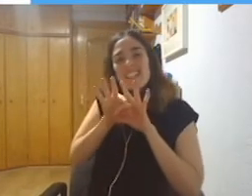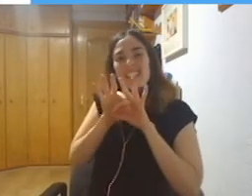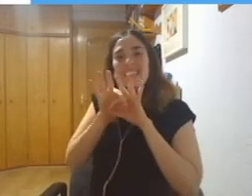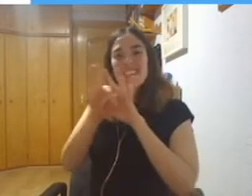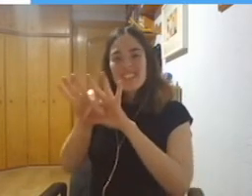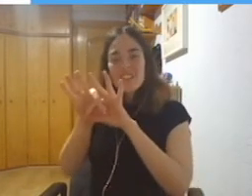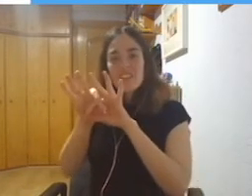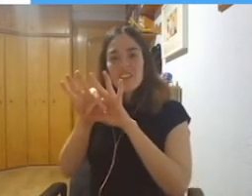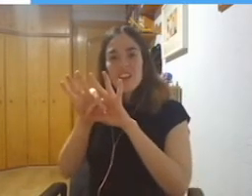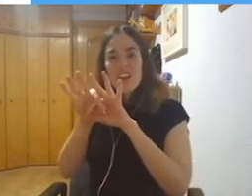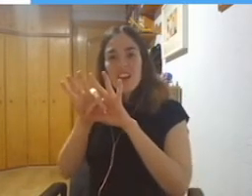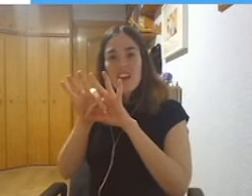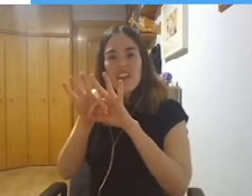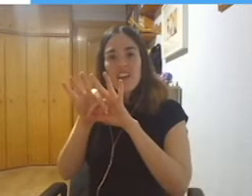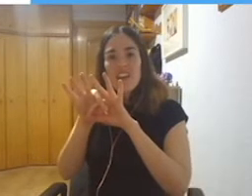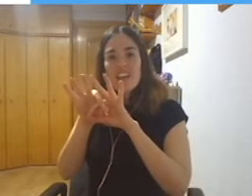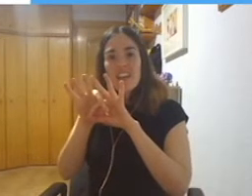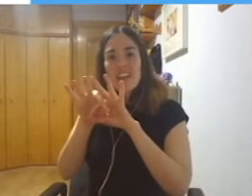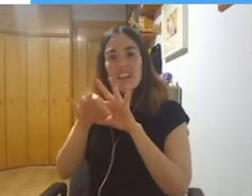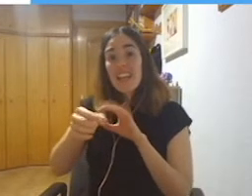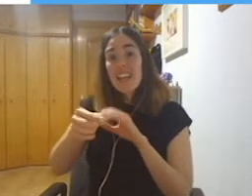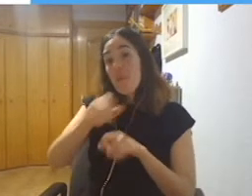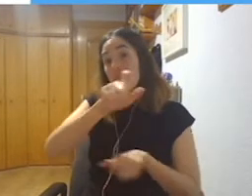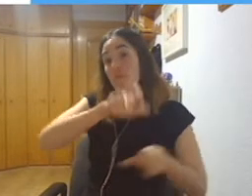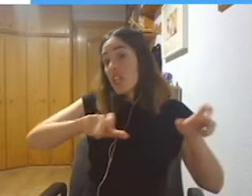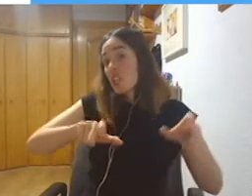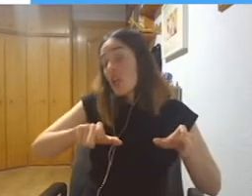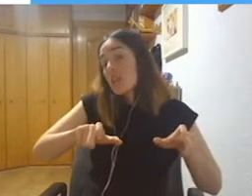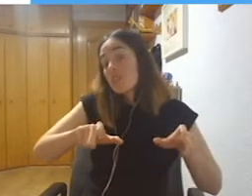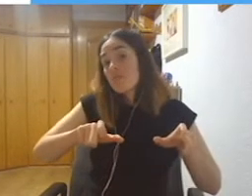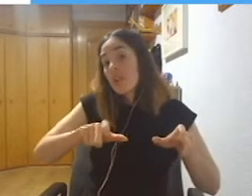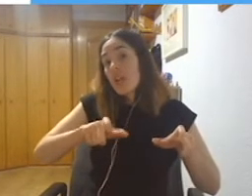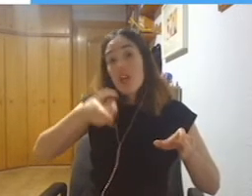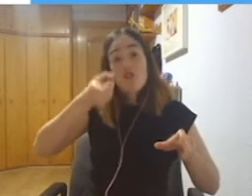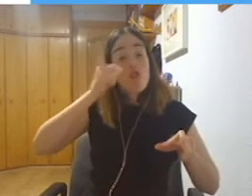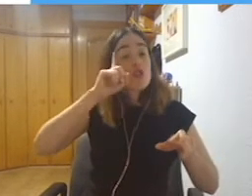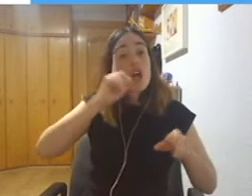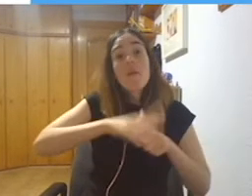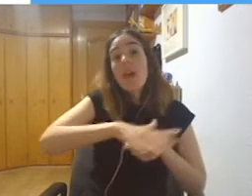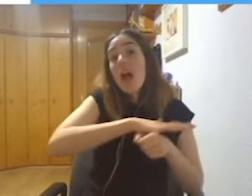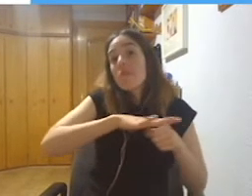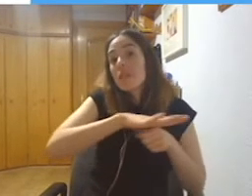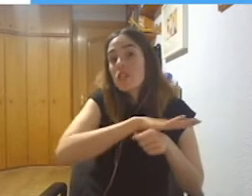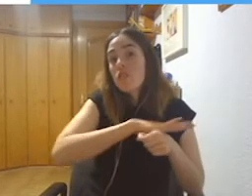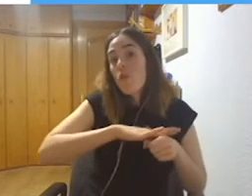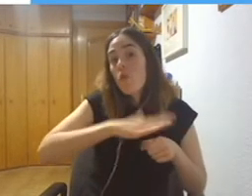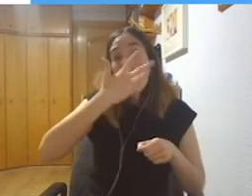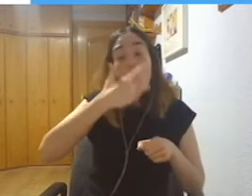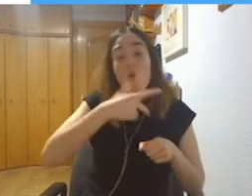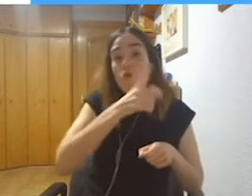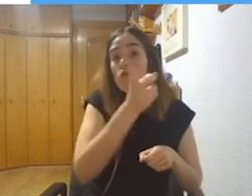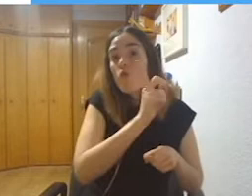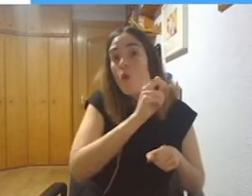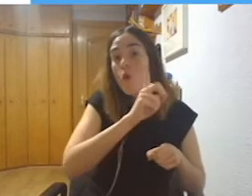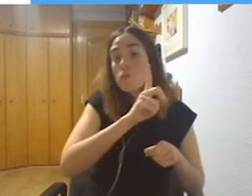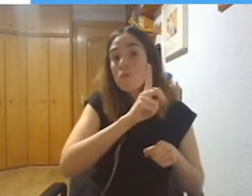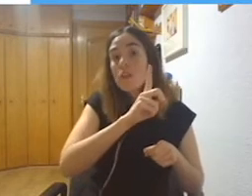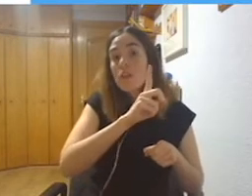unión y lo que saben personas que no tienen que ver con estos ámbitos, que no se mueven en estas esferas,